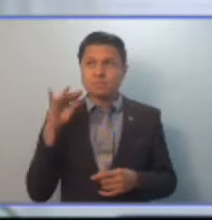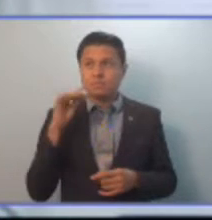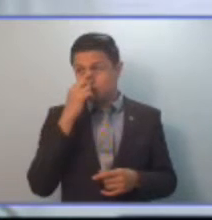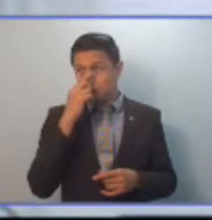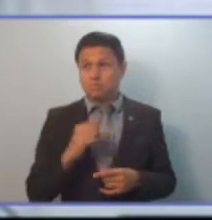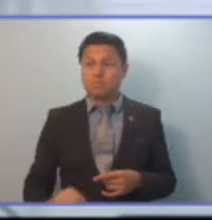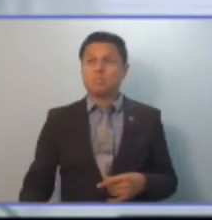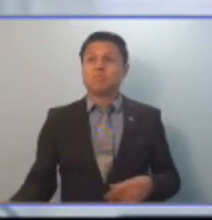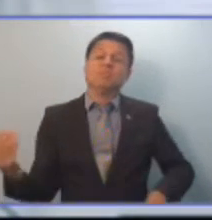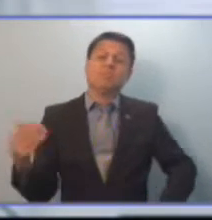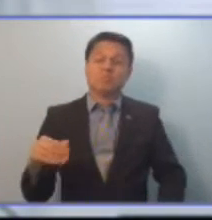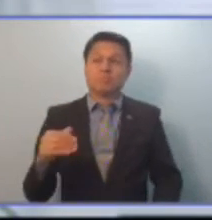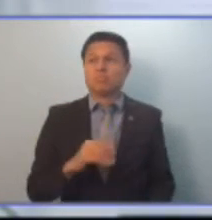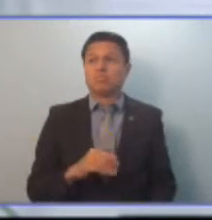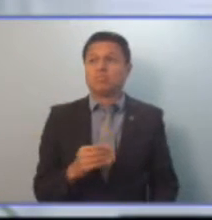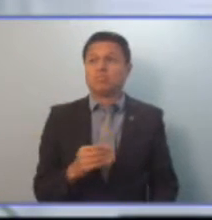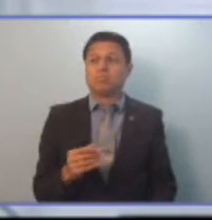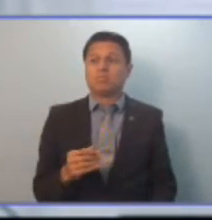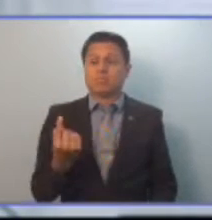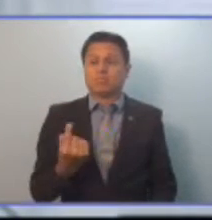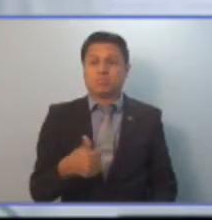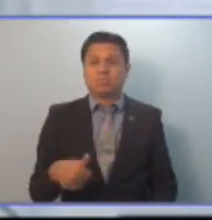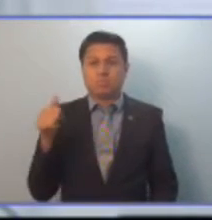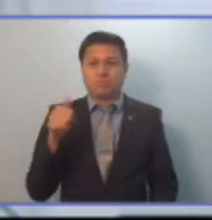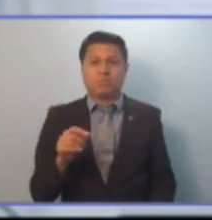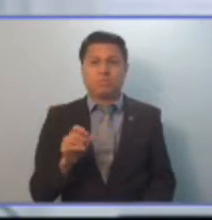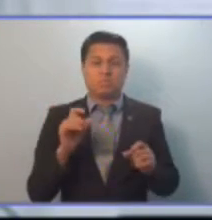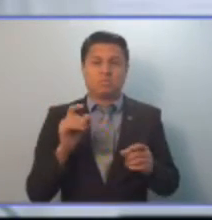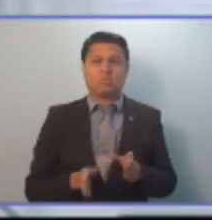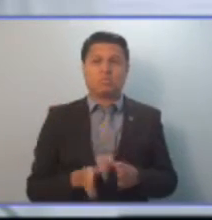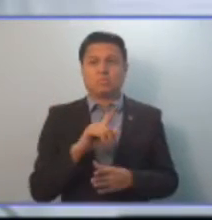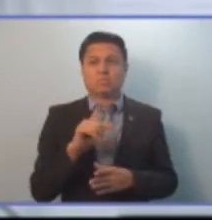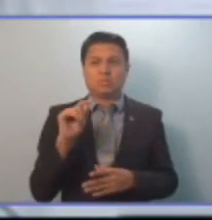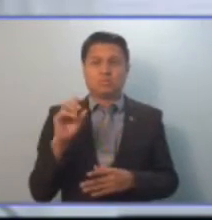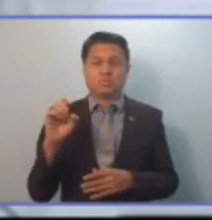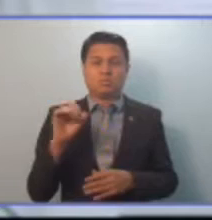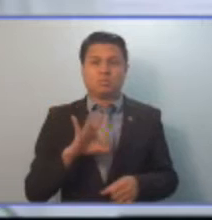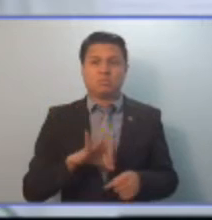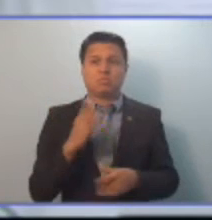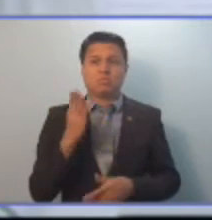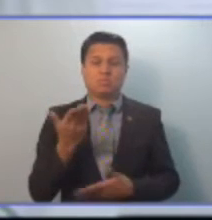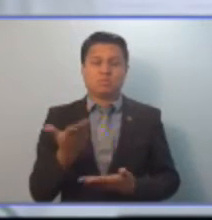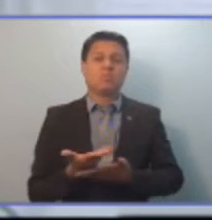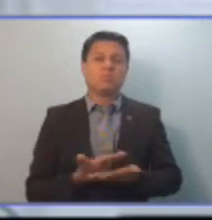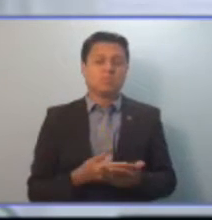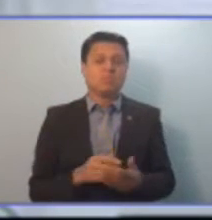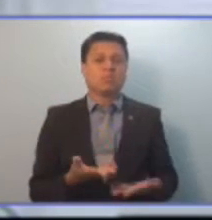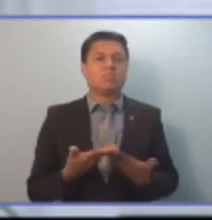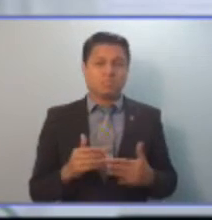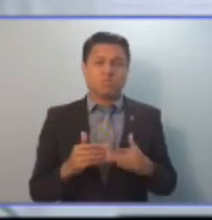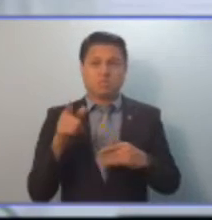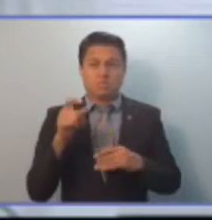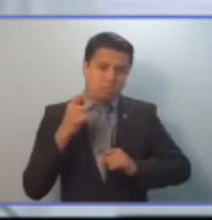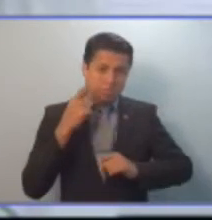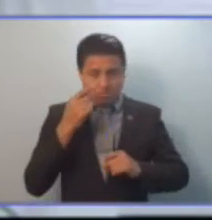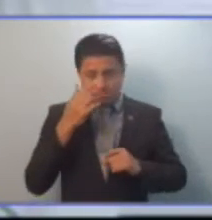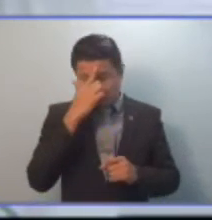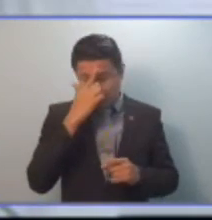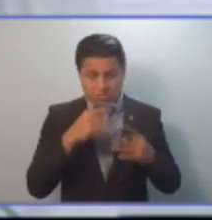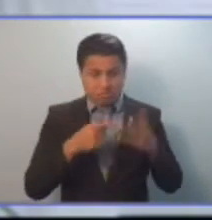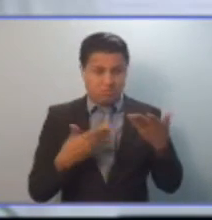ser magistrado en el Tribunal Electoral fue también edificante, porque ahí pude ver los